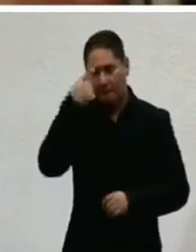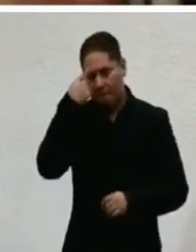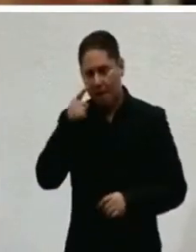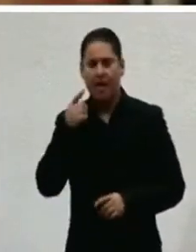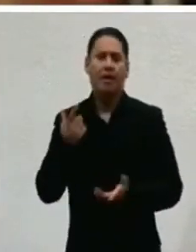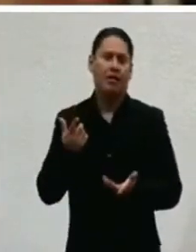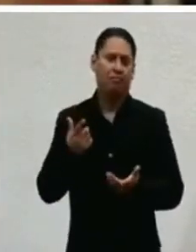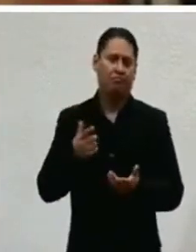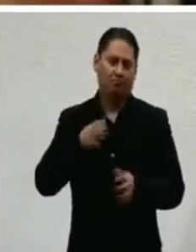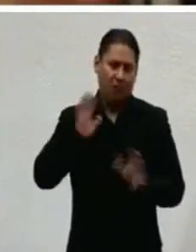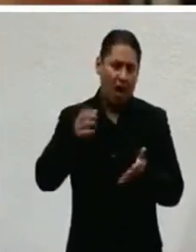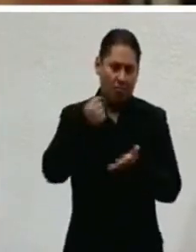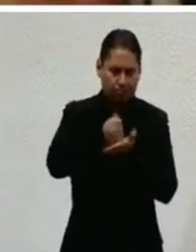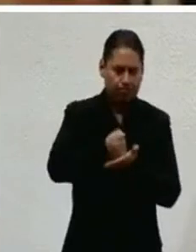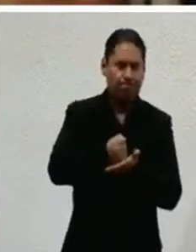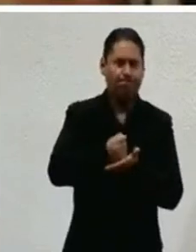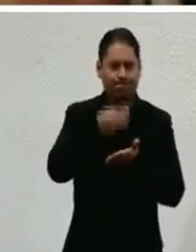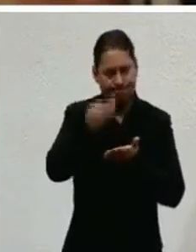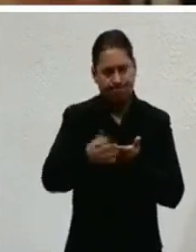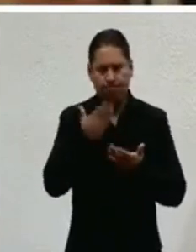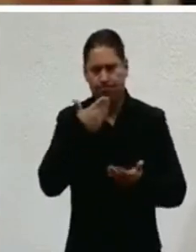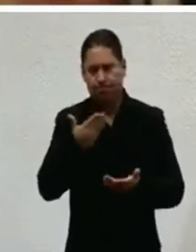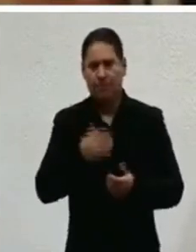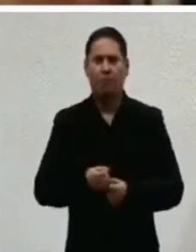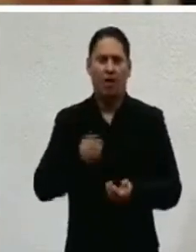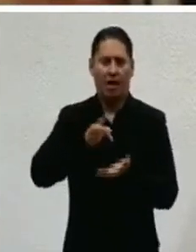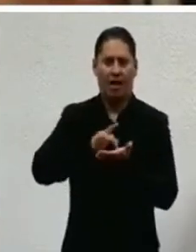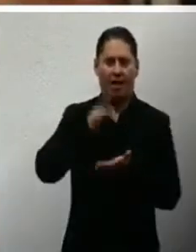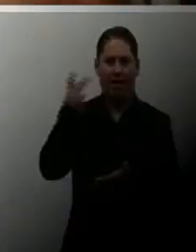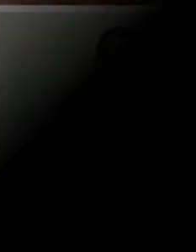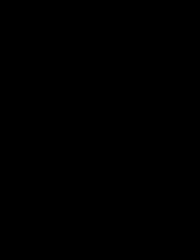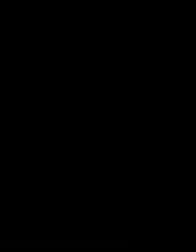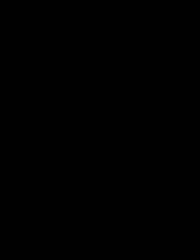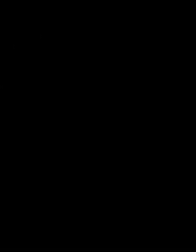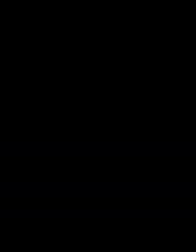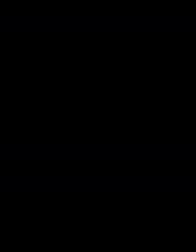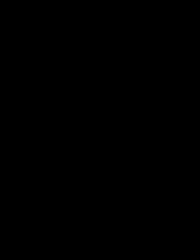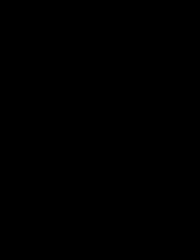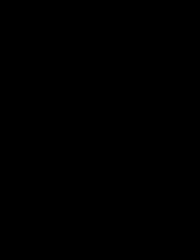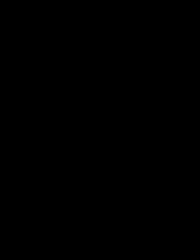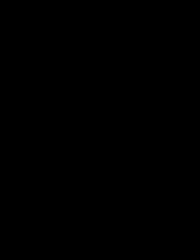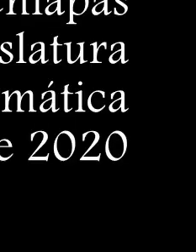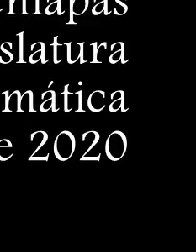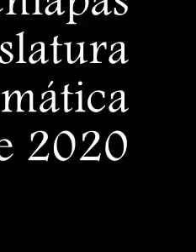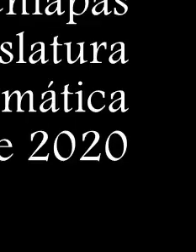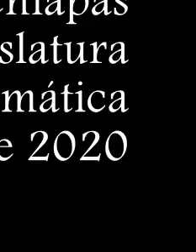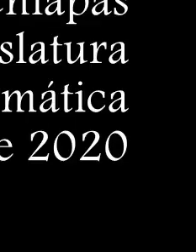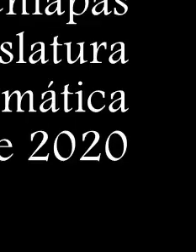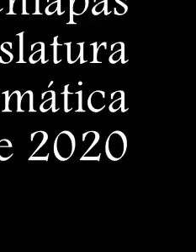aprobar los lineamientos que hoy se discuten. Es cuanto, diputado presidente. Muchas gracias.